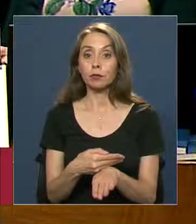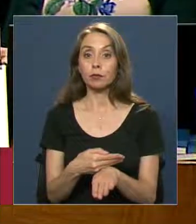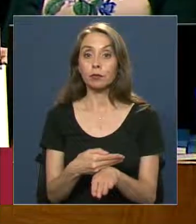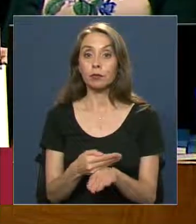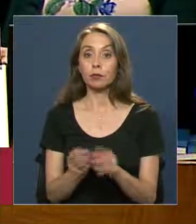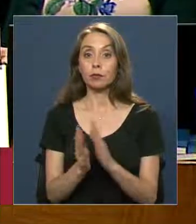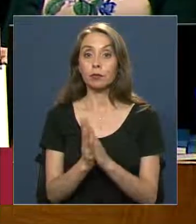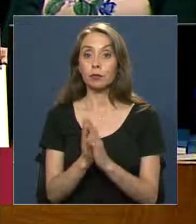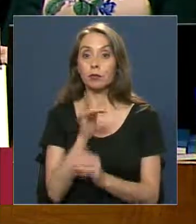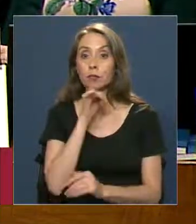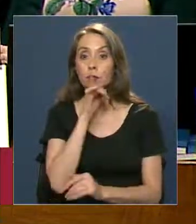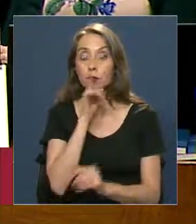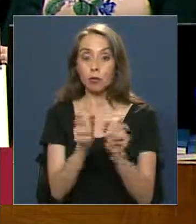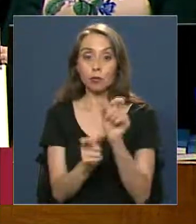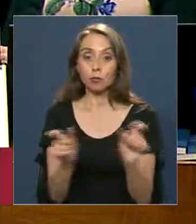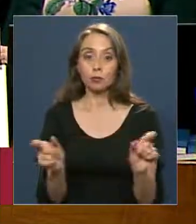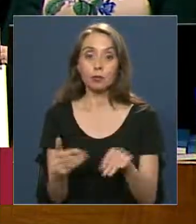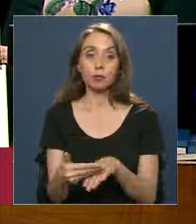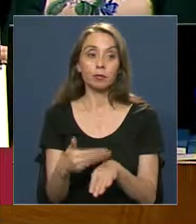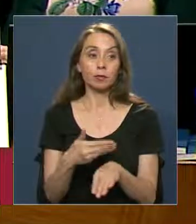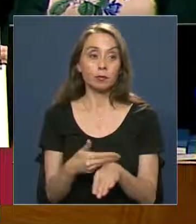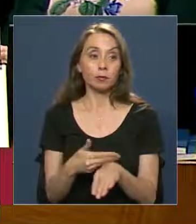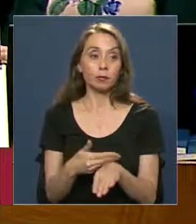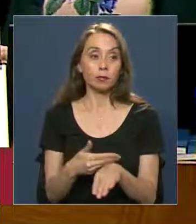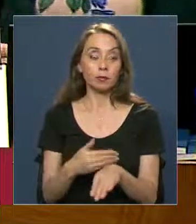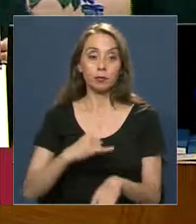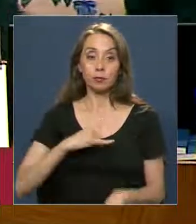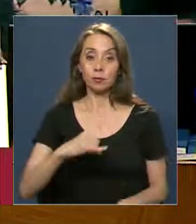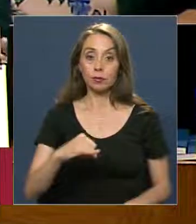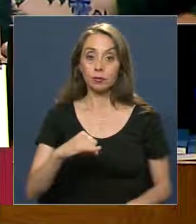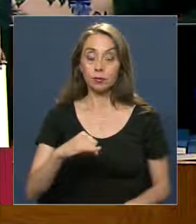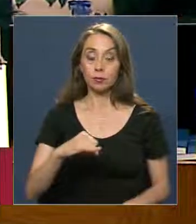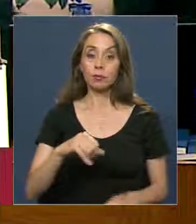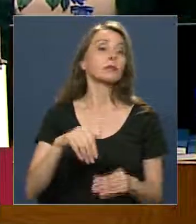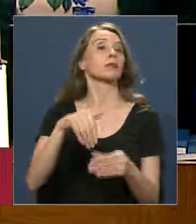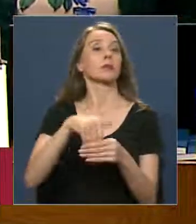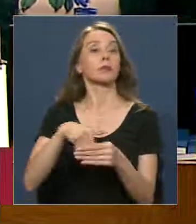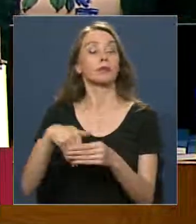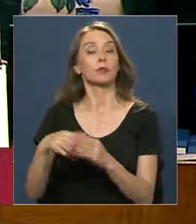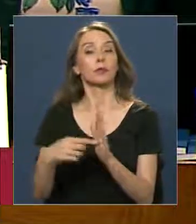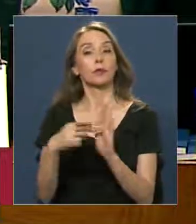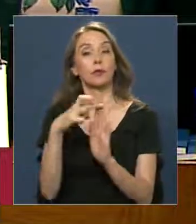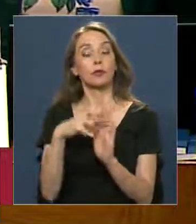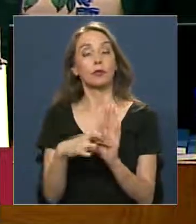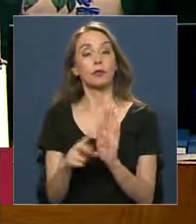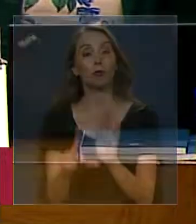Le ruego silencio, por favor. Antes de continuar con la votación del siguiente proyecto,